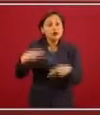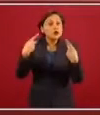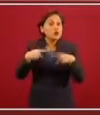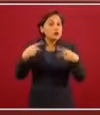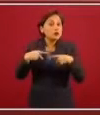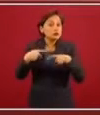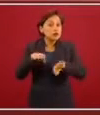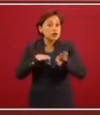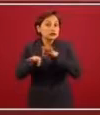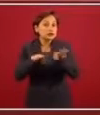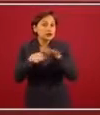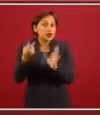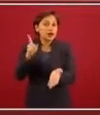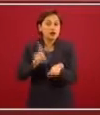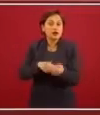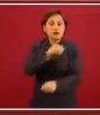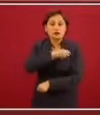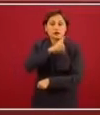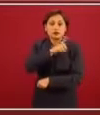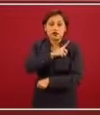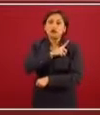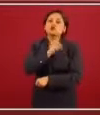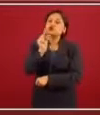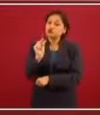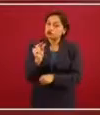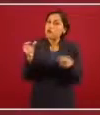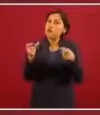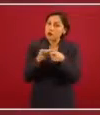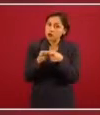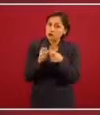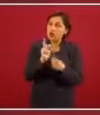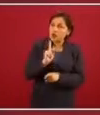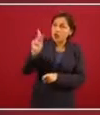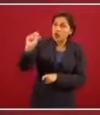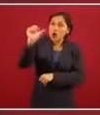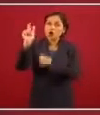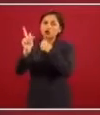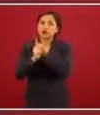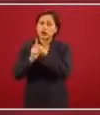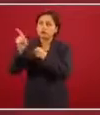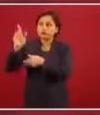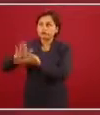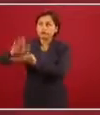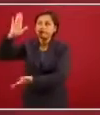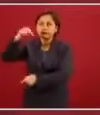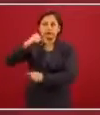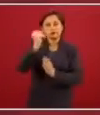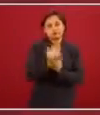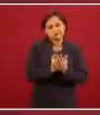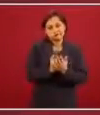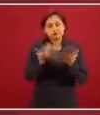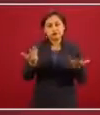debería tener de acuerdo a ciertas comparaciones internacionales. No hay una cantidad específica que se recomiende para cada